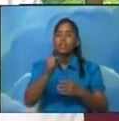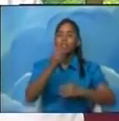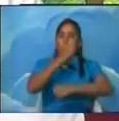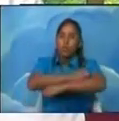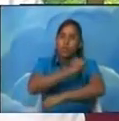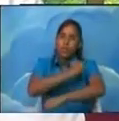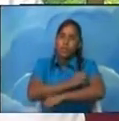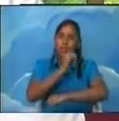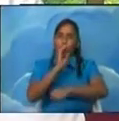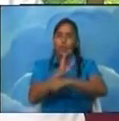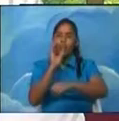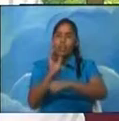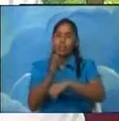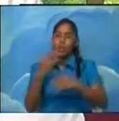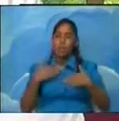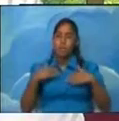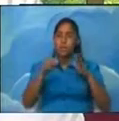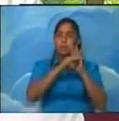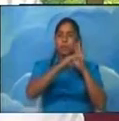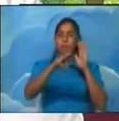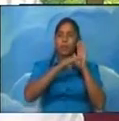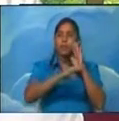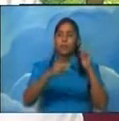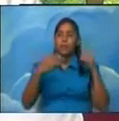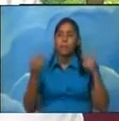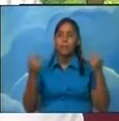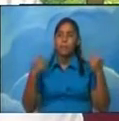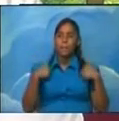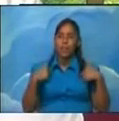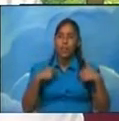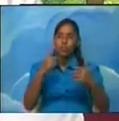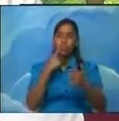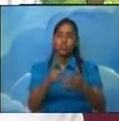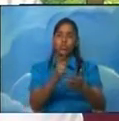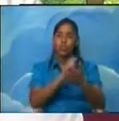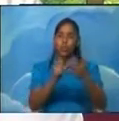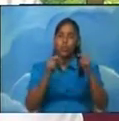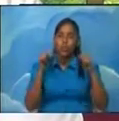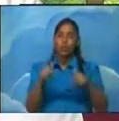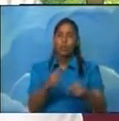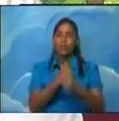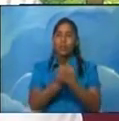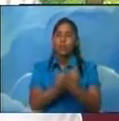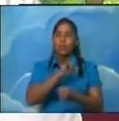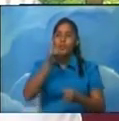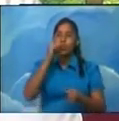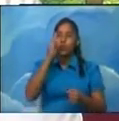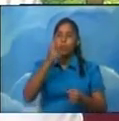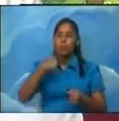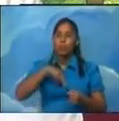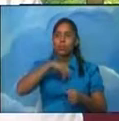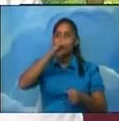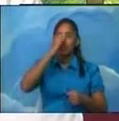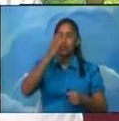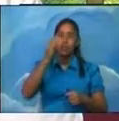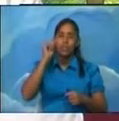obedecieres cuidadosamente a mis mandamientos que yo os prescribo hoy, amando a Jehová vuestro Dios